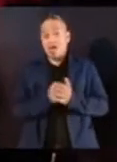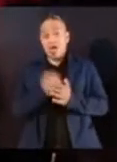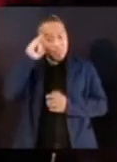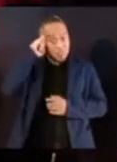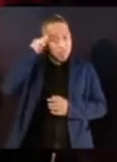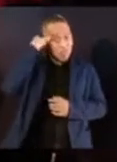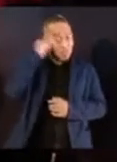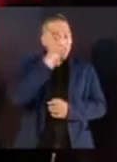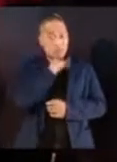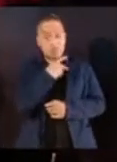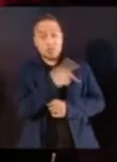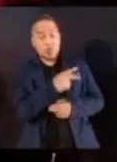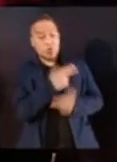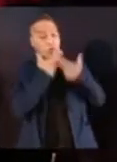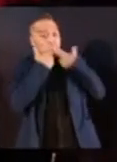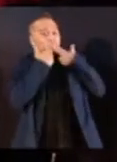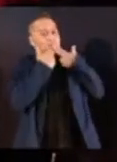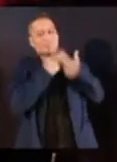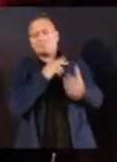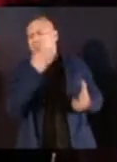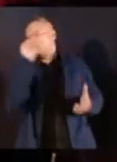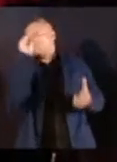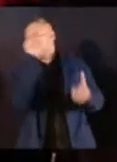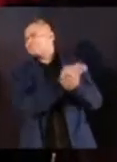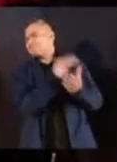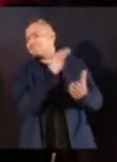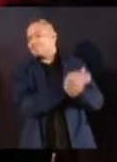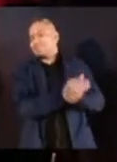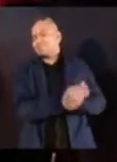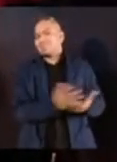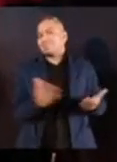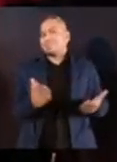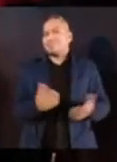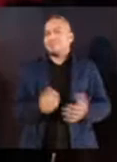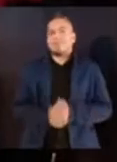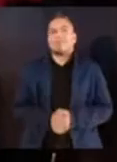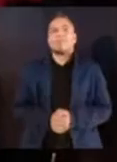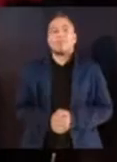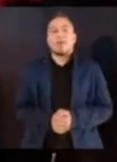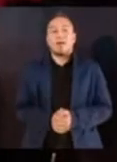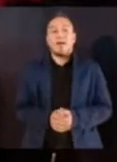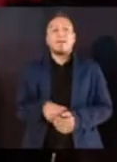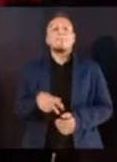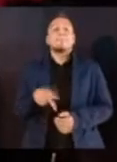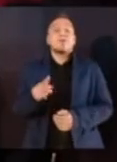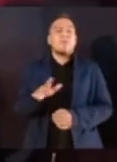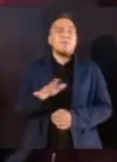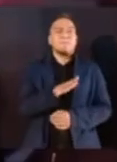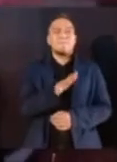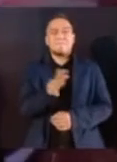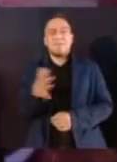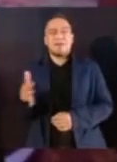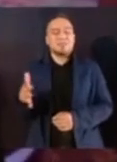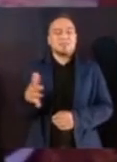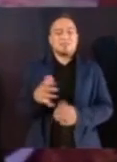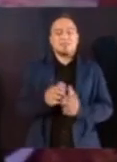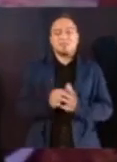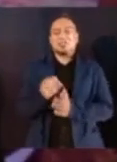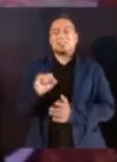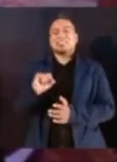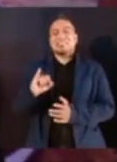lenguas originales. Sin embargo, yo creo que como desde mediados del siglo XX empezó a